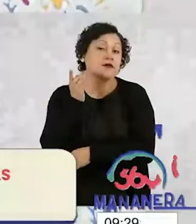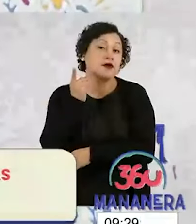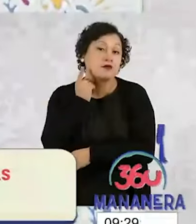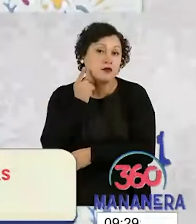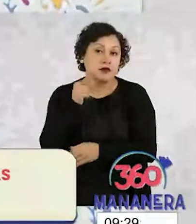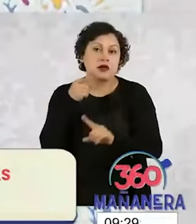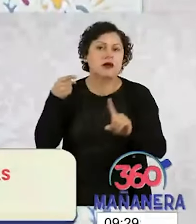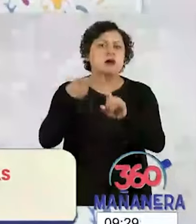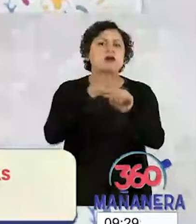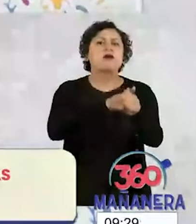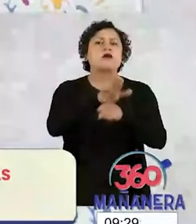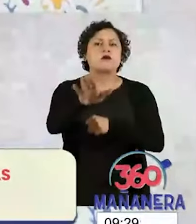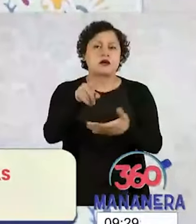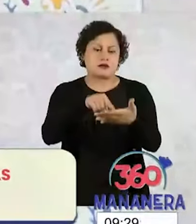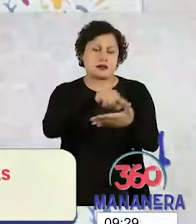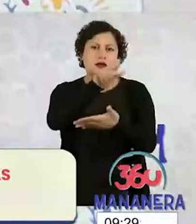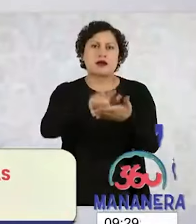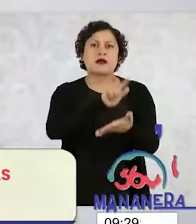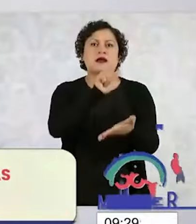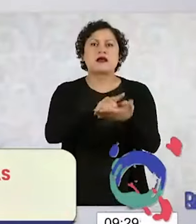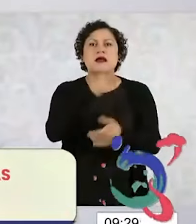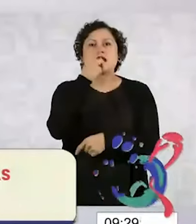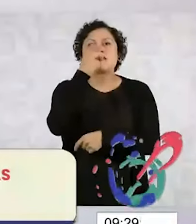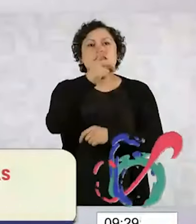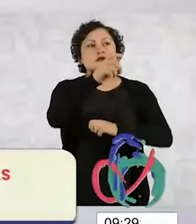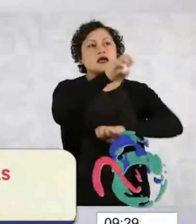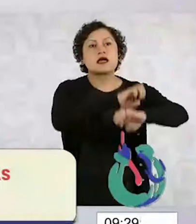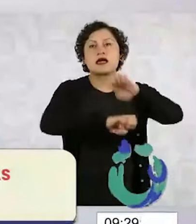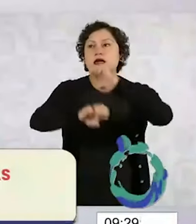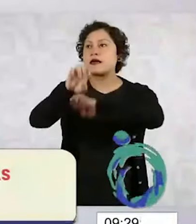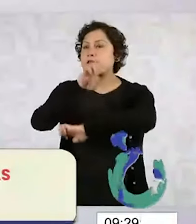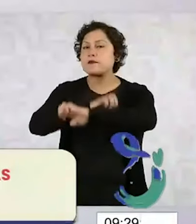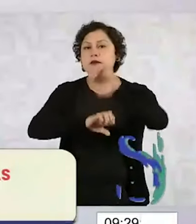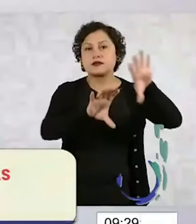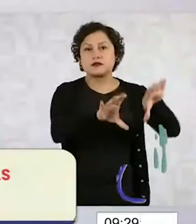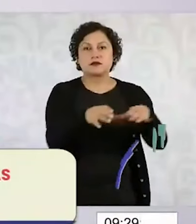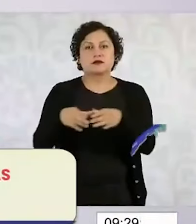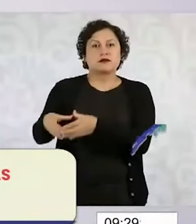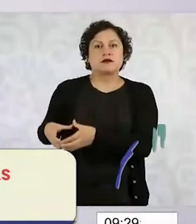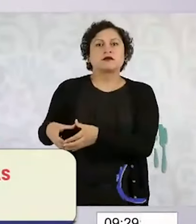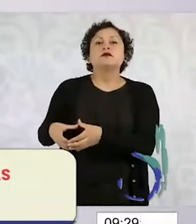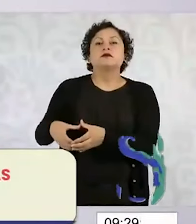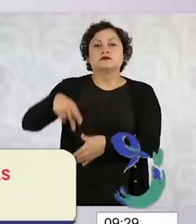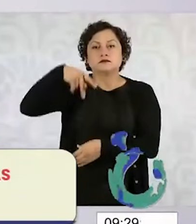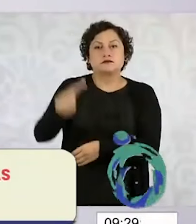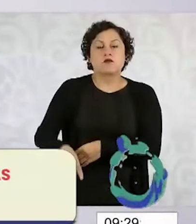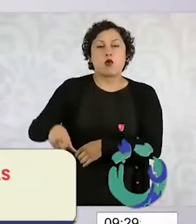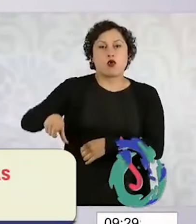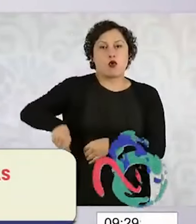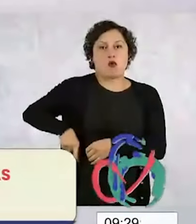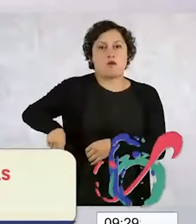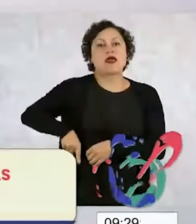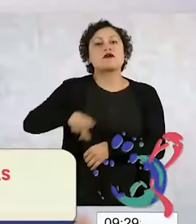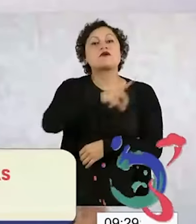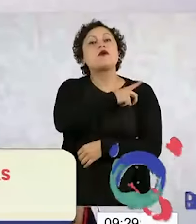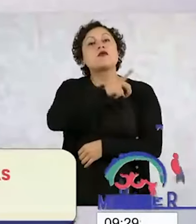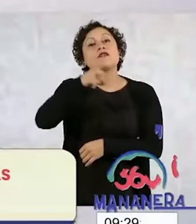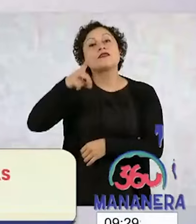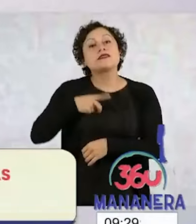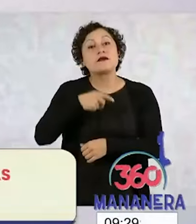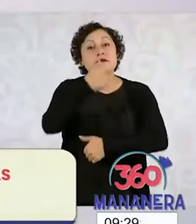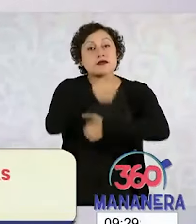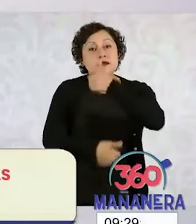ser empresas públicas es decir no es el mercado su principal función